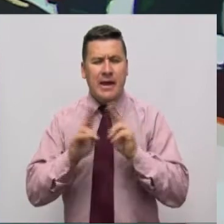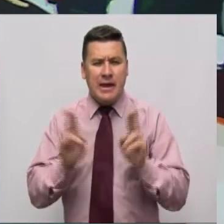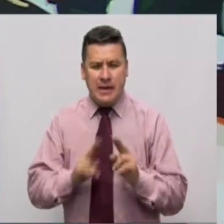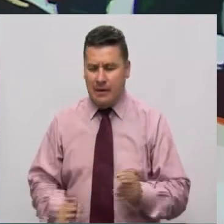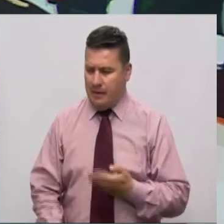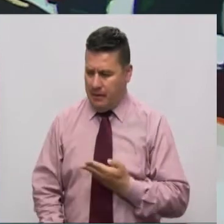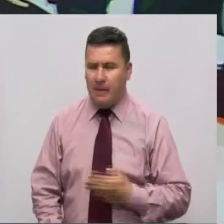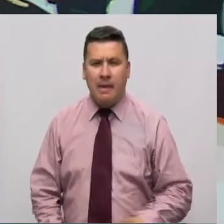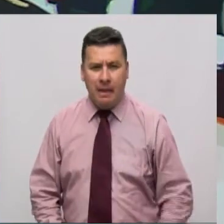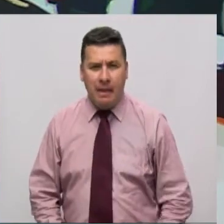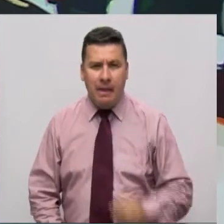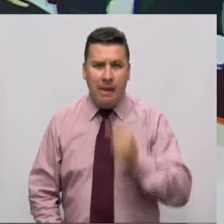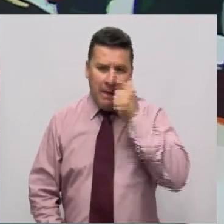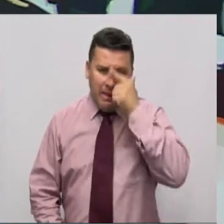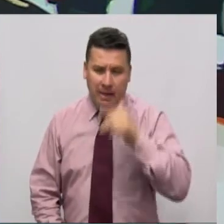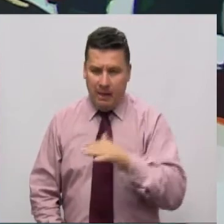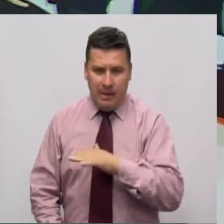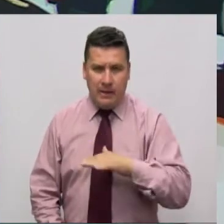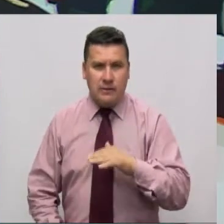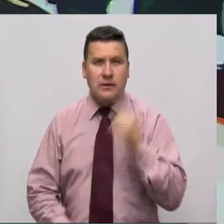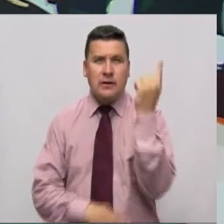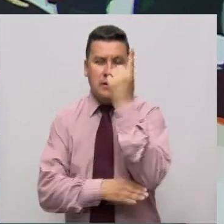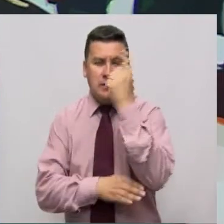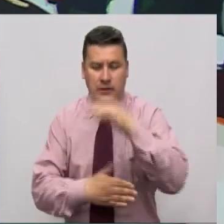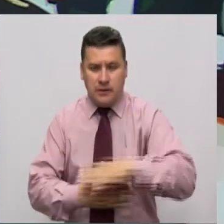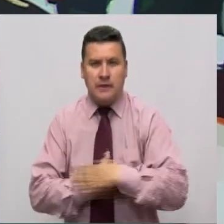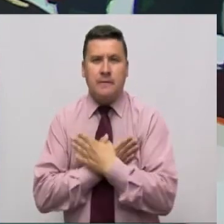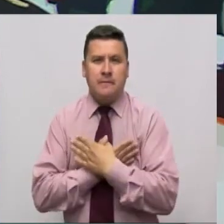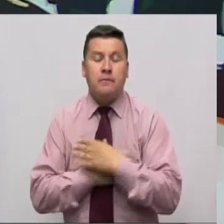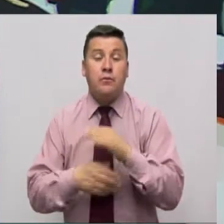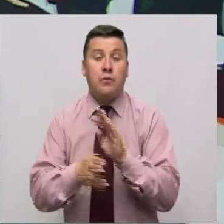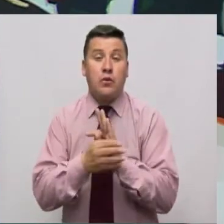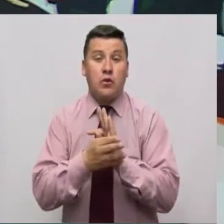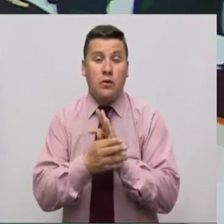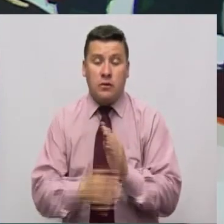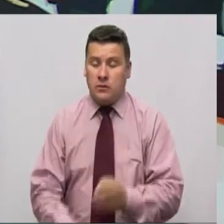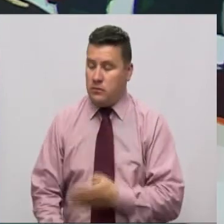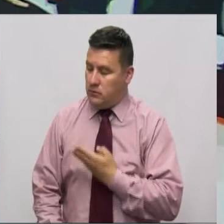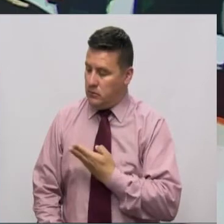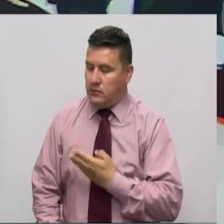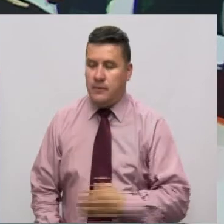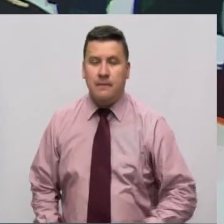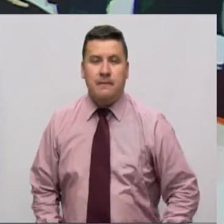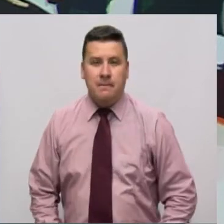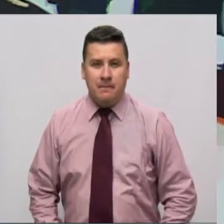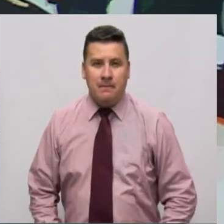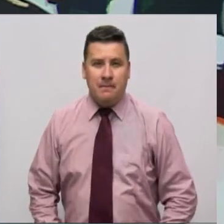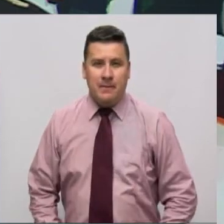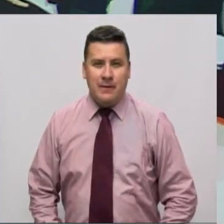www.contraloría.gov.co. En redes sociales nos encuentran en Facebook como Contraloría General de la República y en Twitter